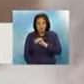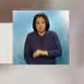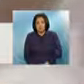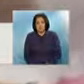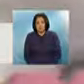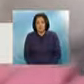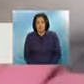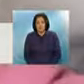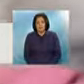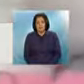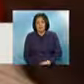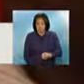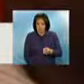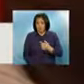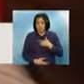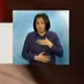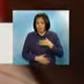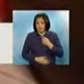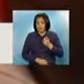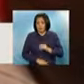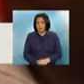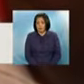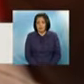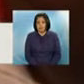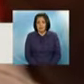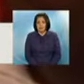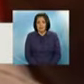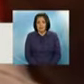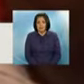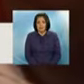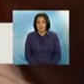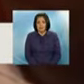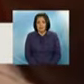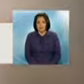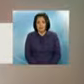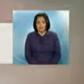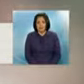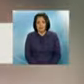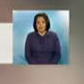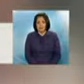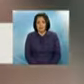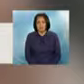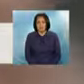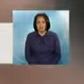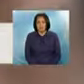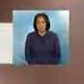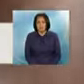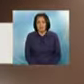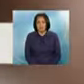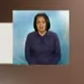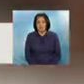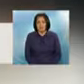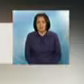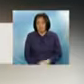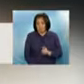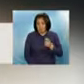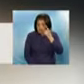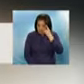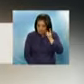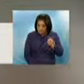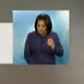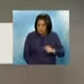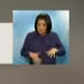Parece que lo disfruta. Yes, Kitty. Just change spots. He's working this trip. Si piensa que